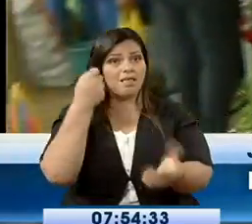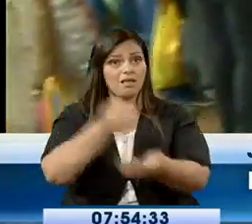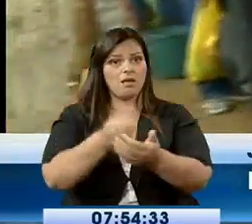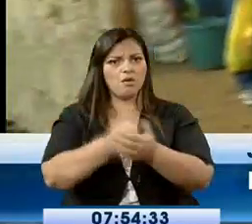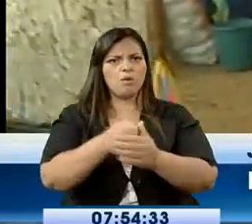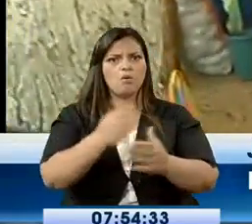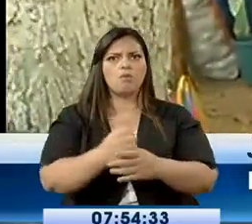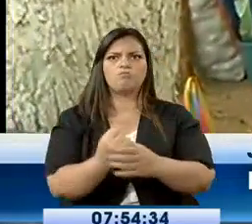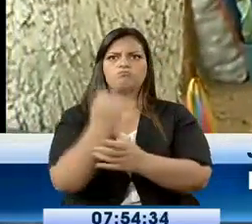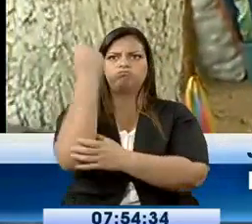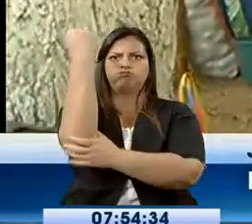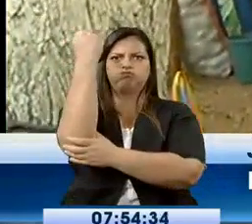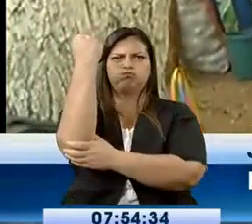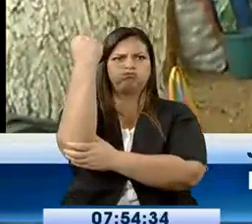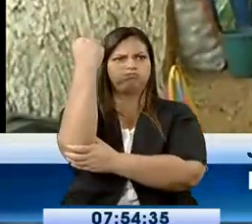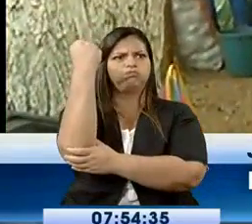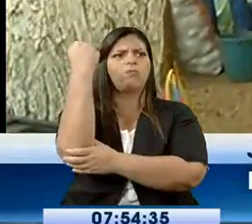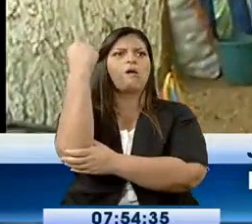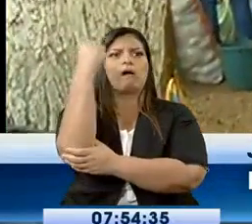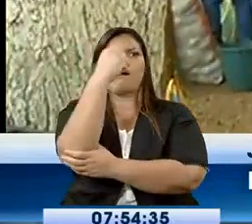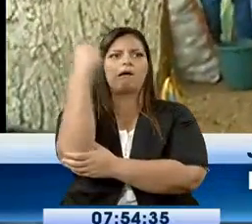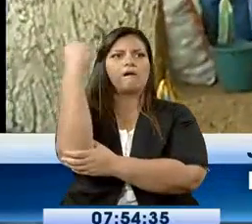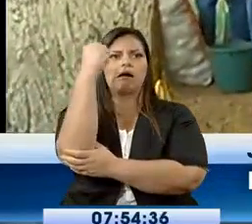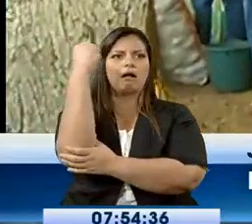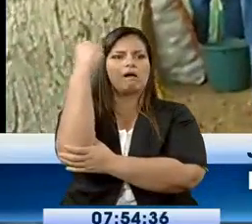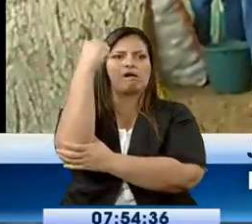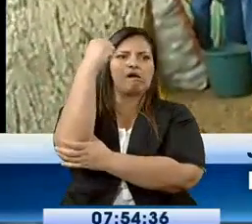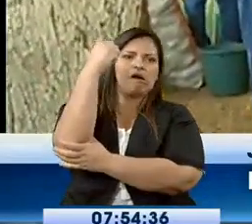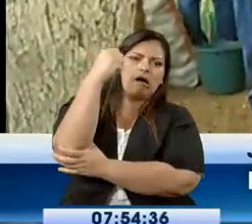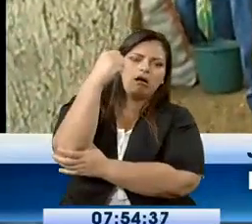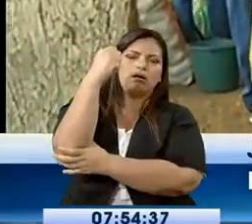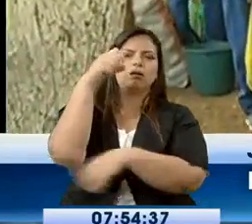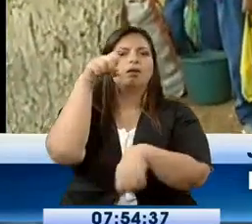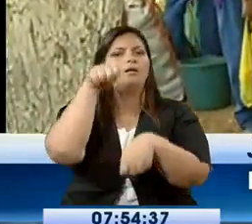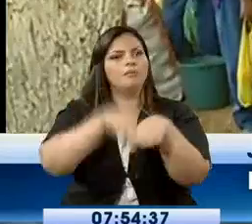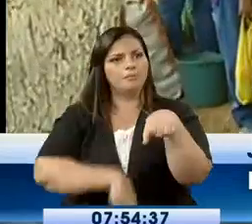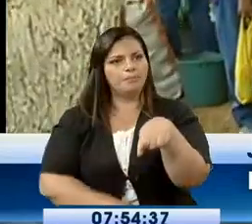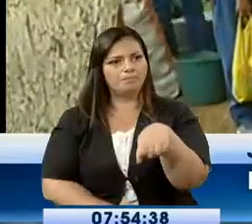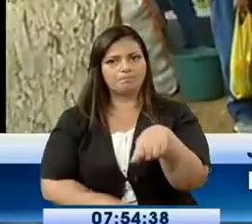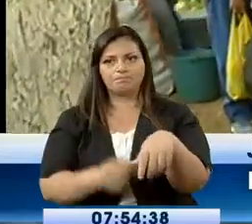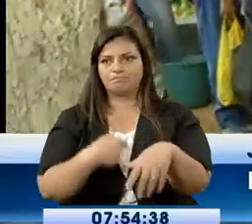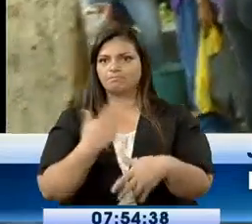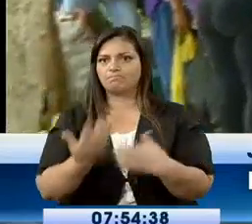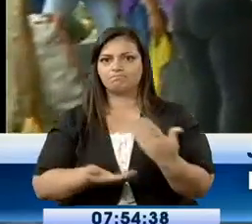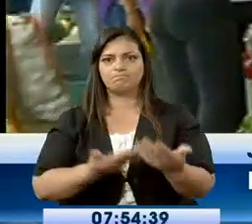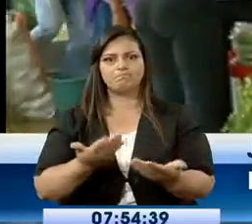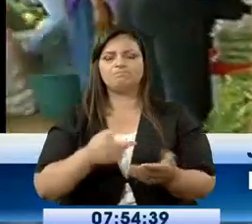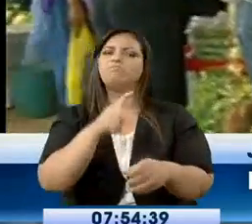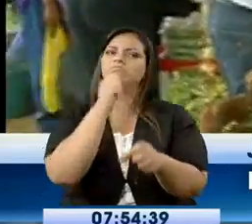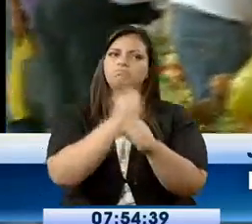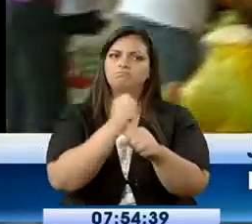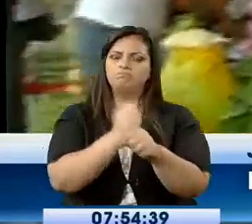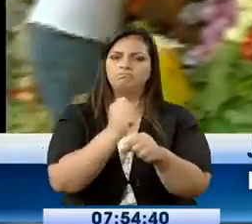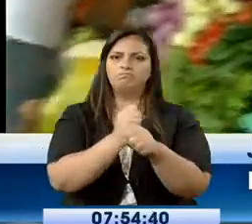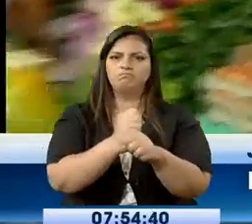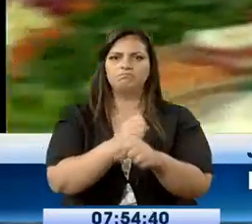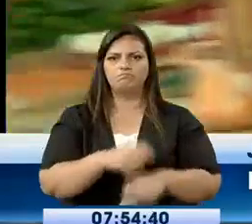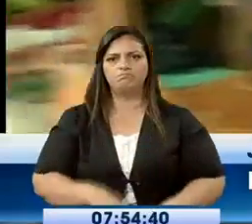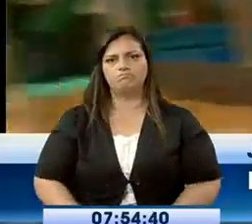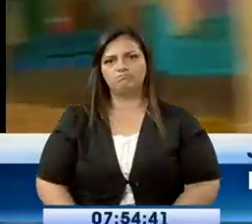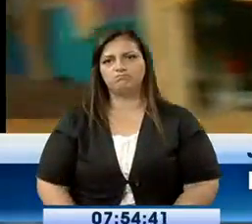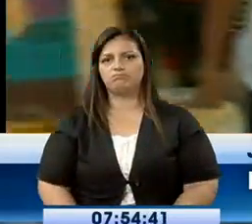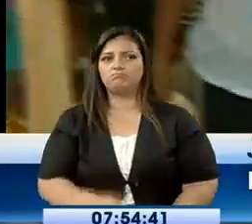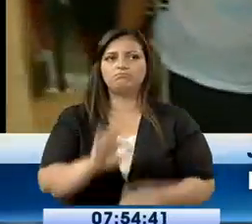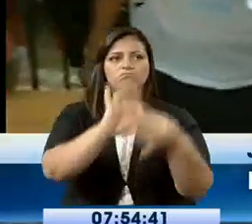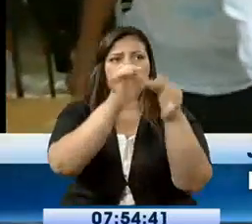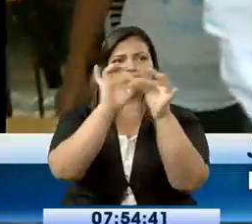Muchas gracias. Amigo, ¿cómo siguen las ventas luego de lunes al estar acá fuera del mercado y no dentro? Está un poco mala la venta porque no es igual